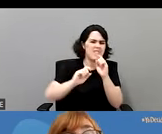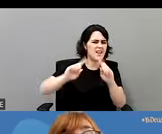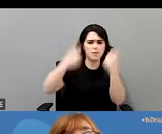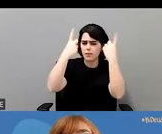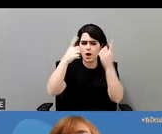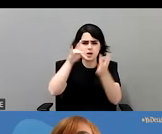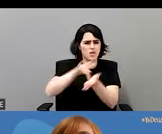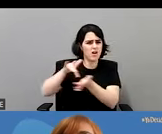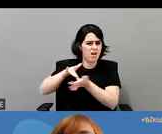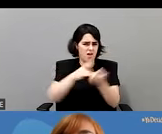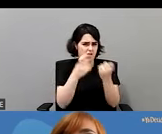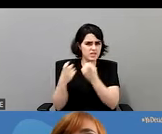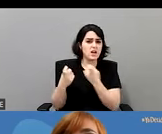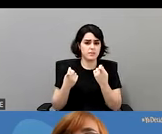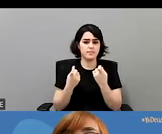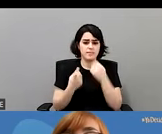tenían.